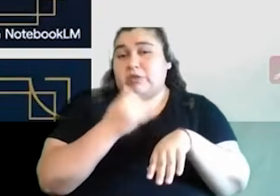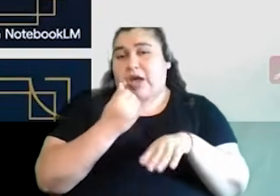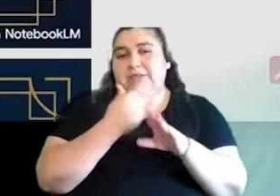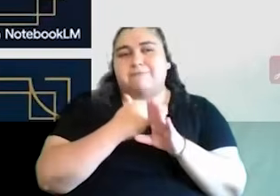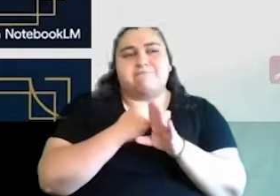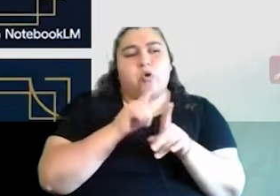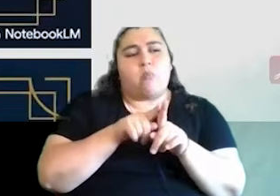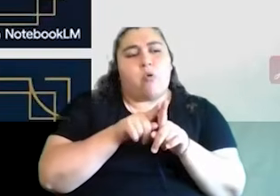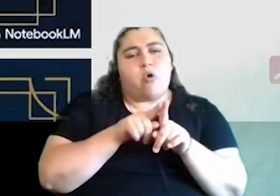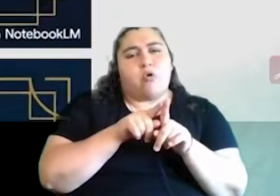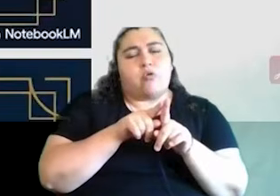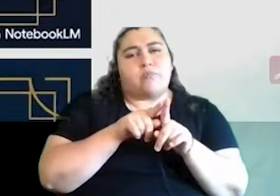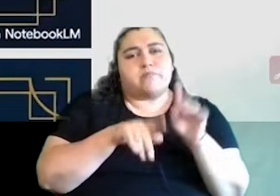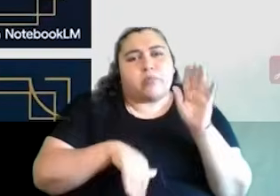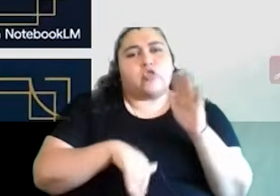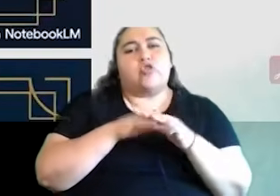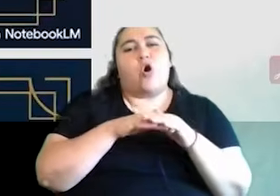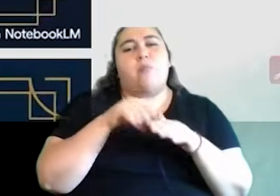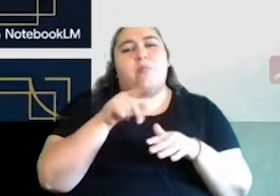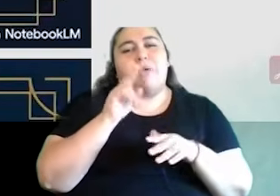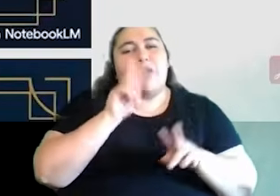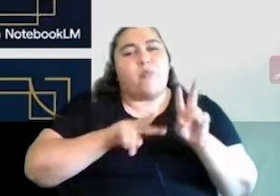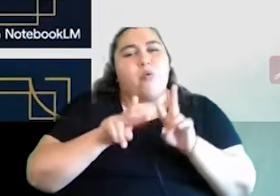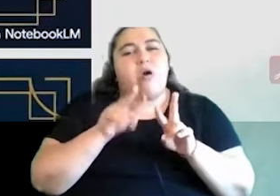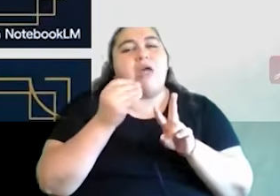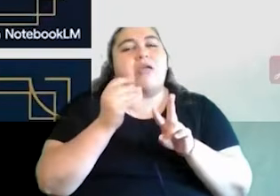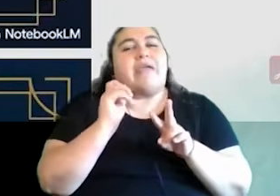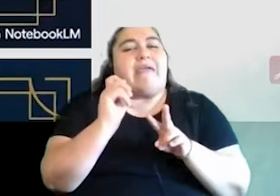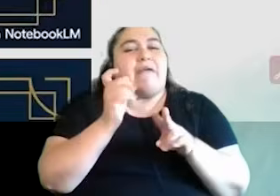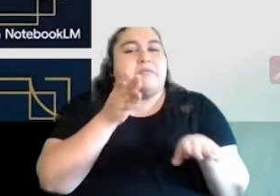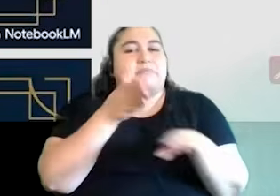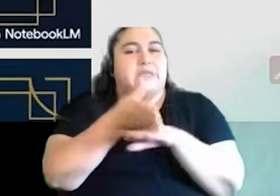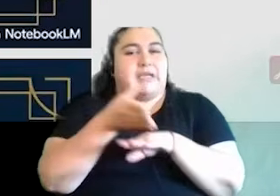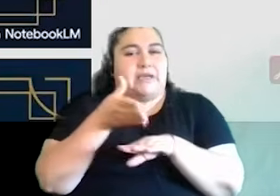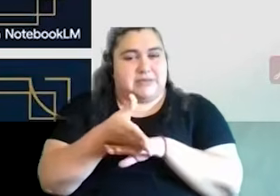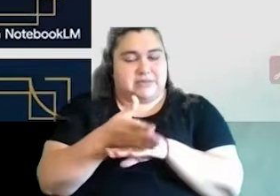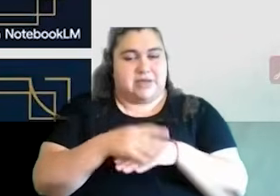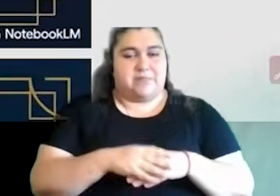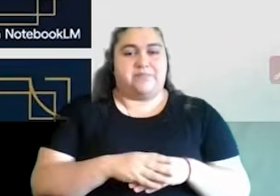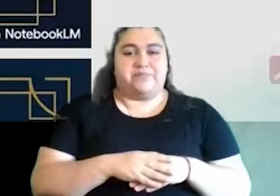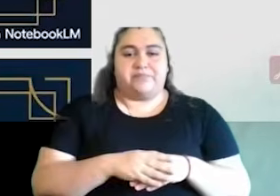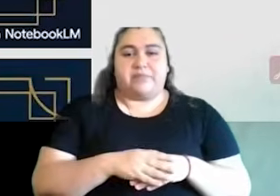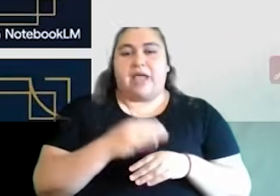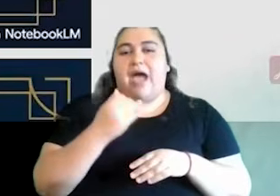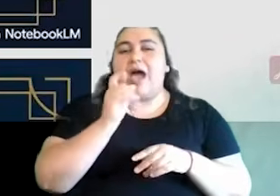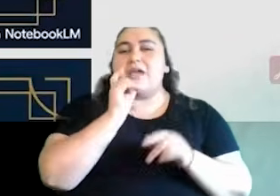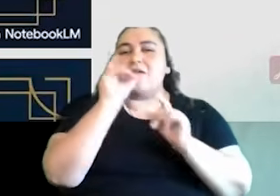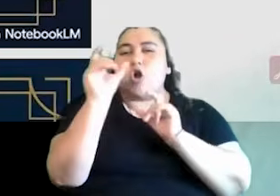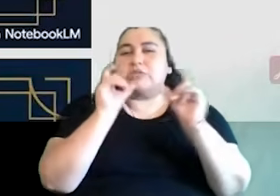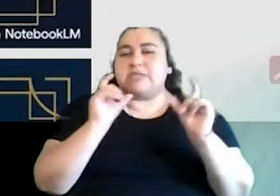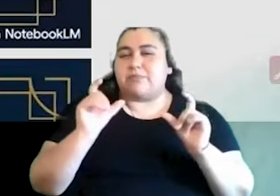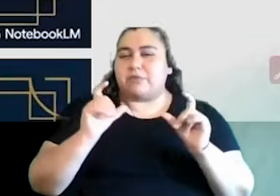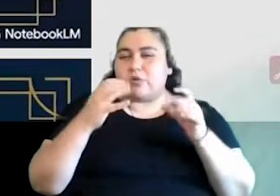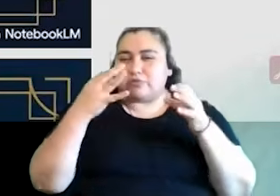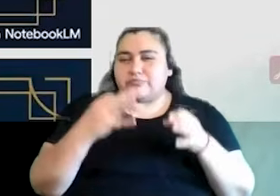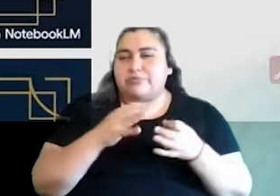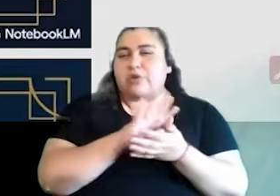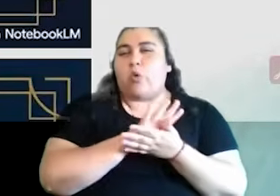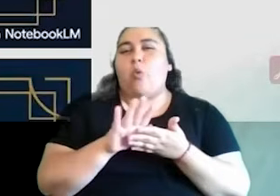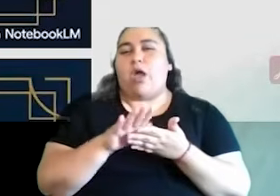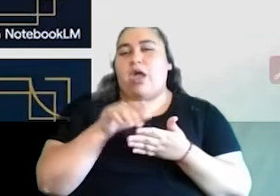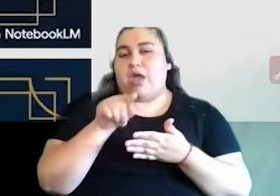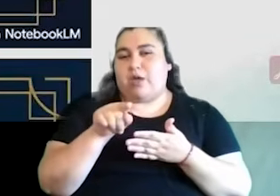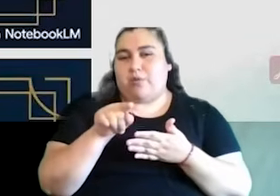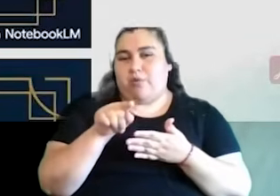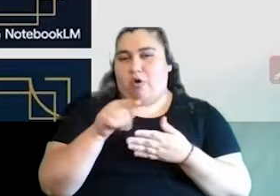determinar cuáles contribuyentes por debajo de ese tope van a poder ingresar. Y aparecen algunos conceptos nuevos, esto es como una sinopsis